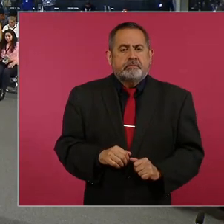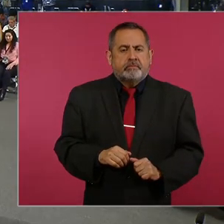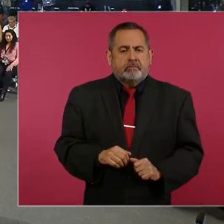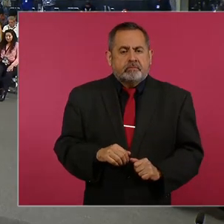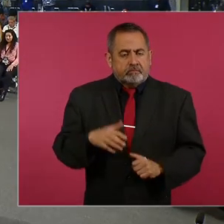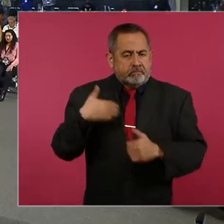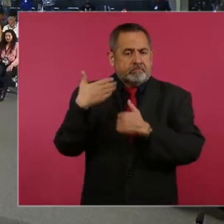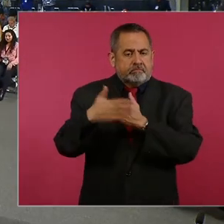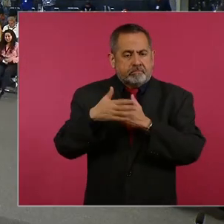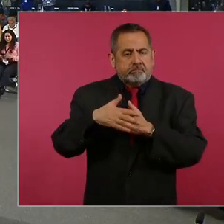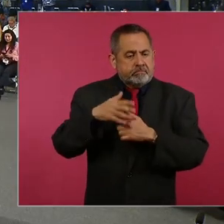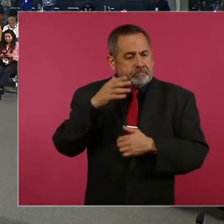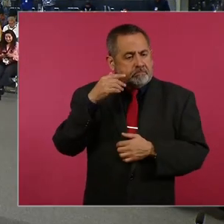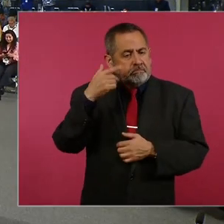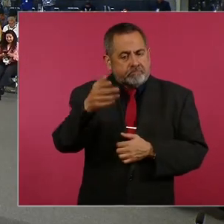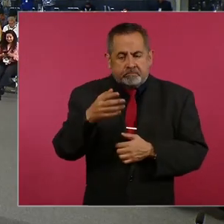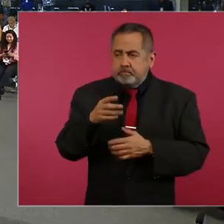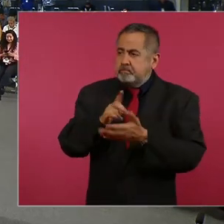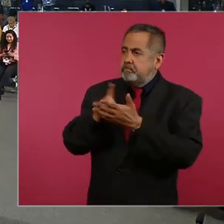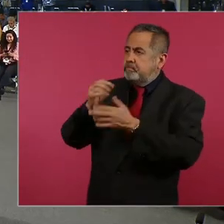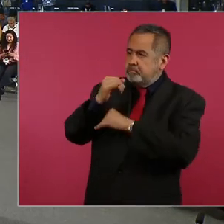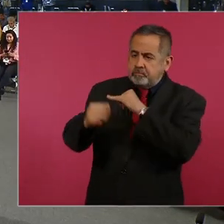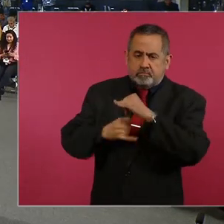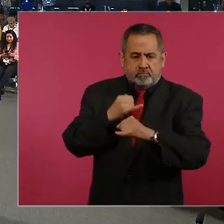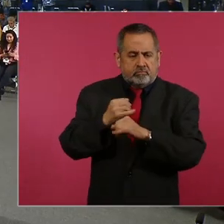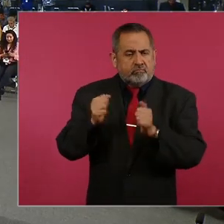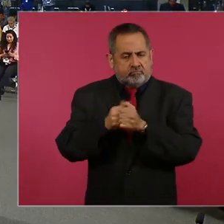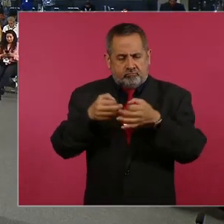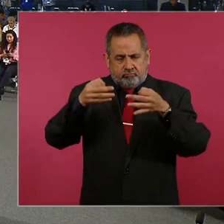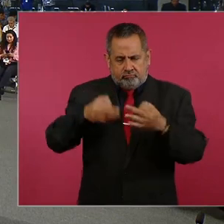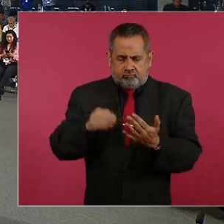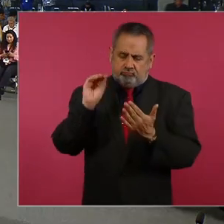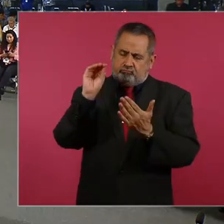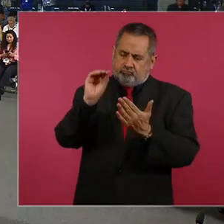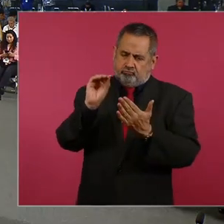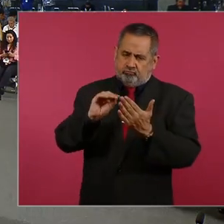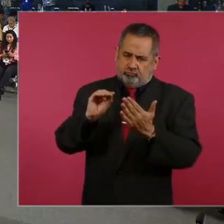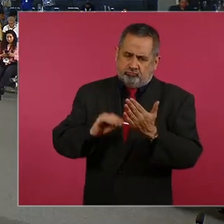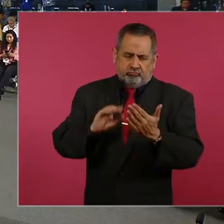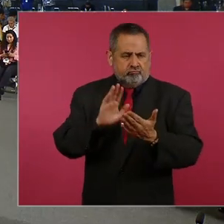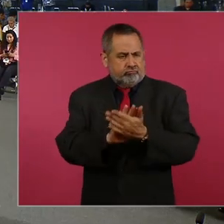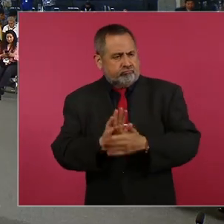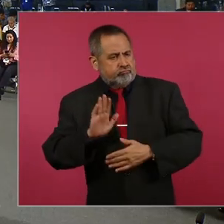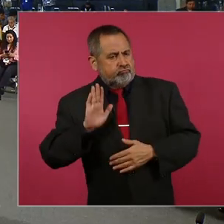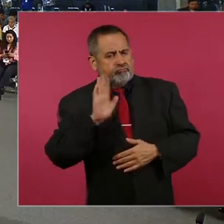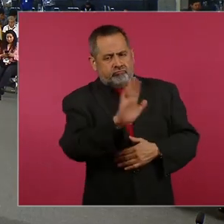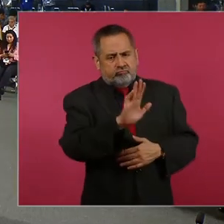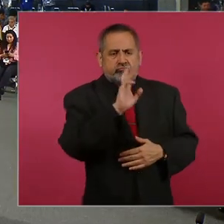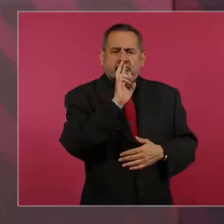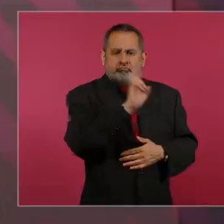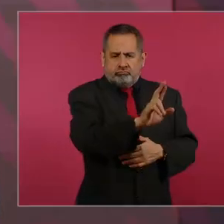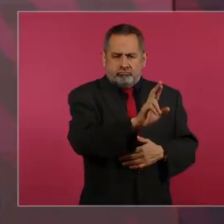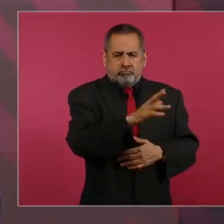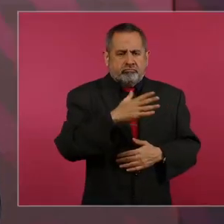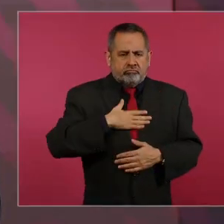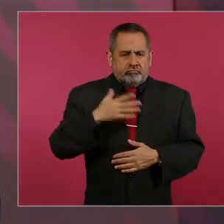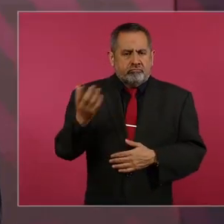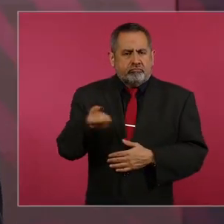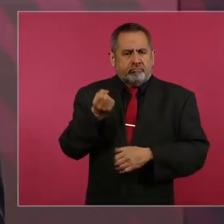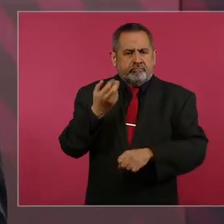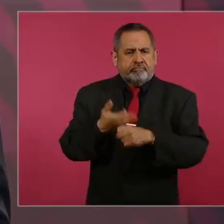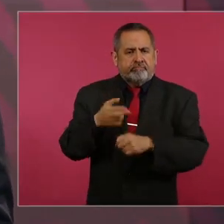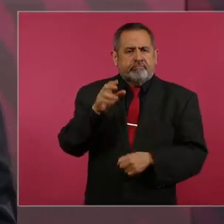conocimiento del derecho internacional, con más diplomacia va a haber una respuesta de la Secretaría